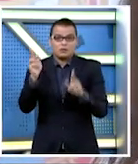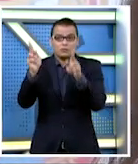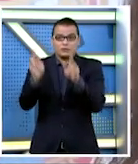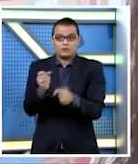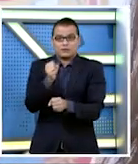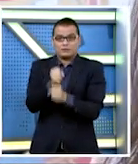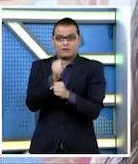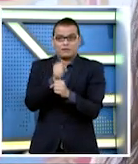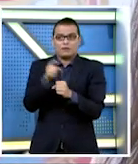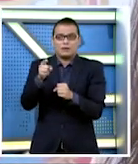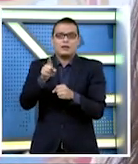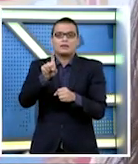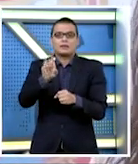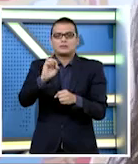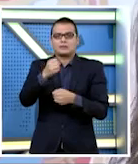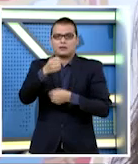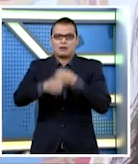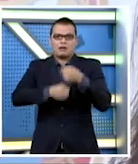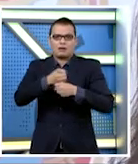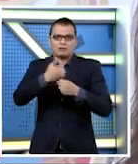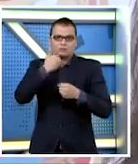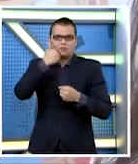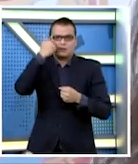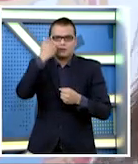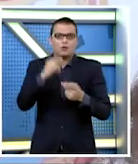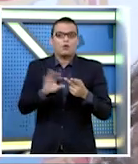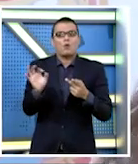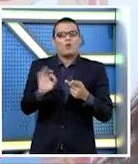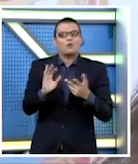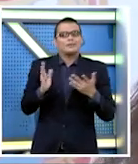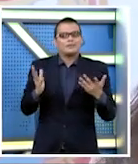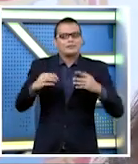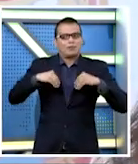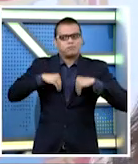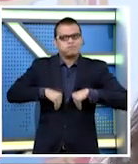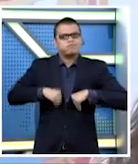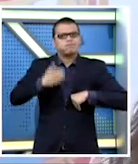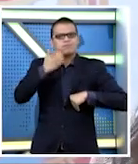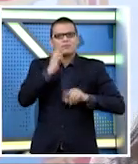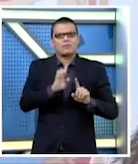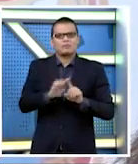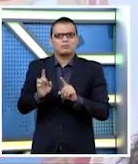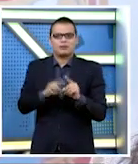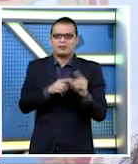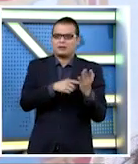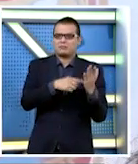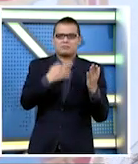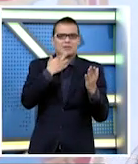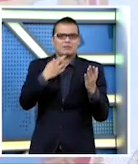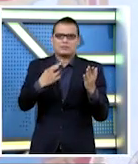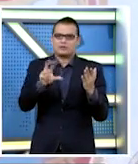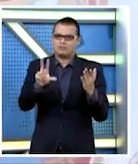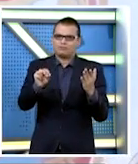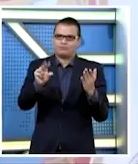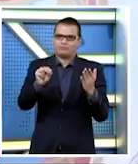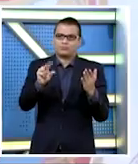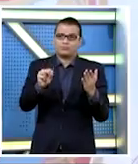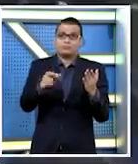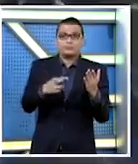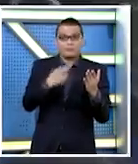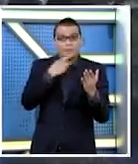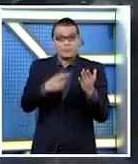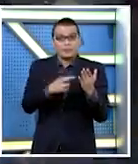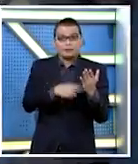se registra tiene mayor de 60 años o nos indica una comorbilidad, es muy probable que no pueda obtener su pasaporte. Quien no obtenga